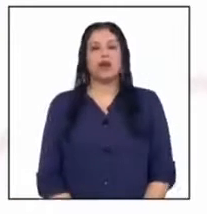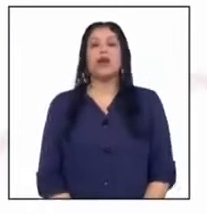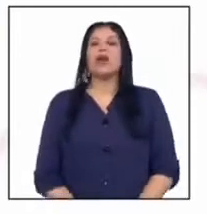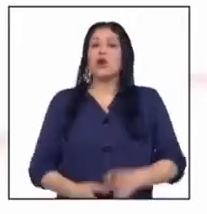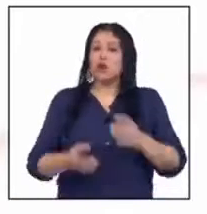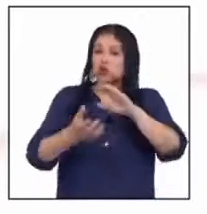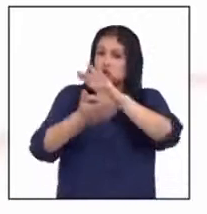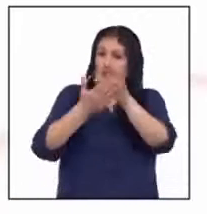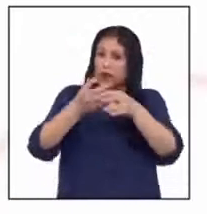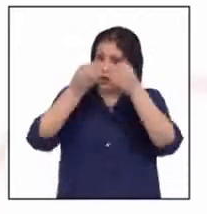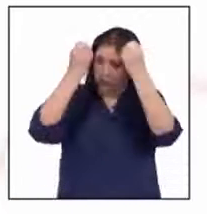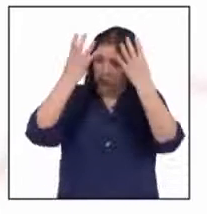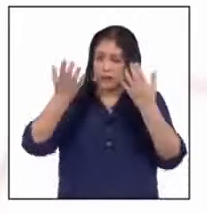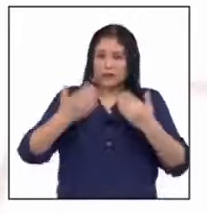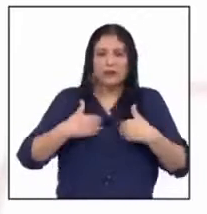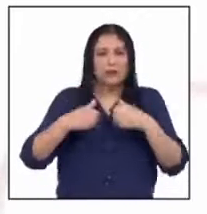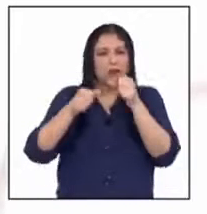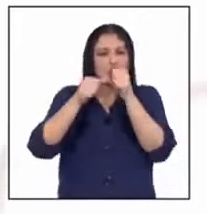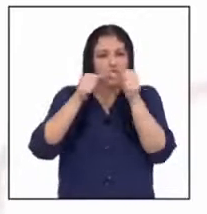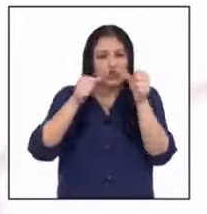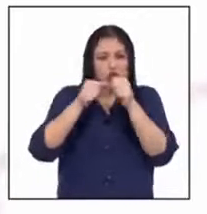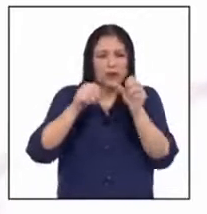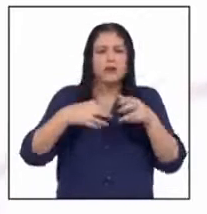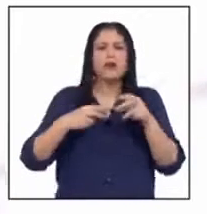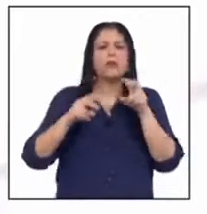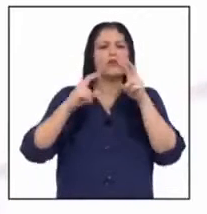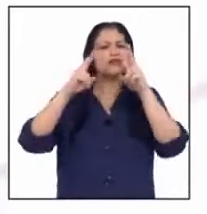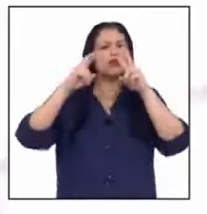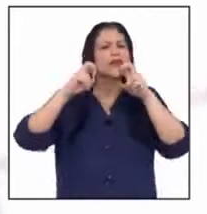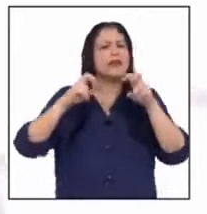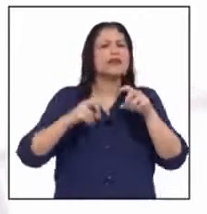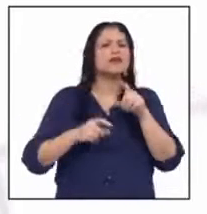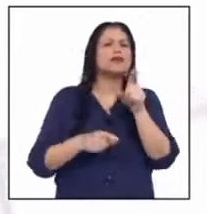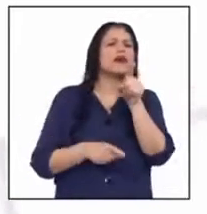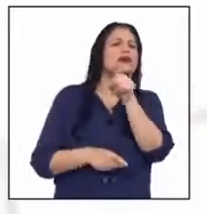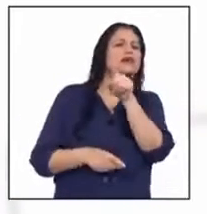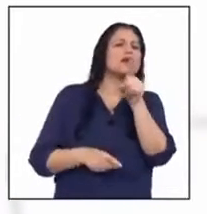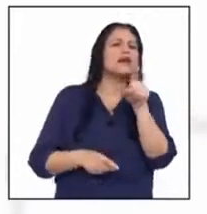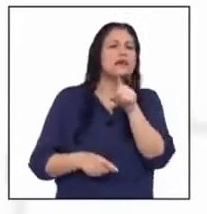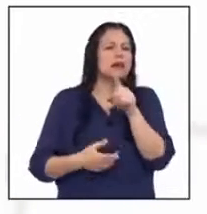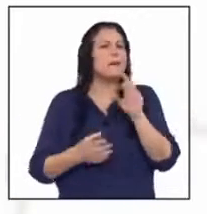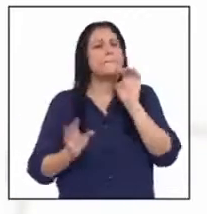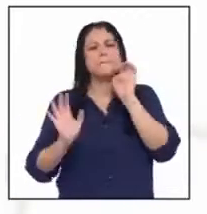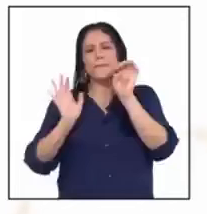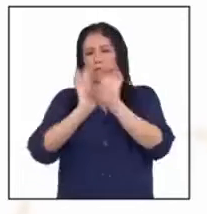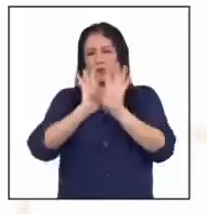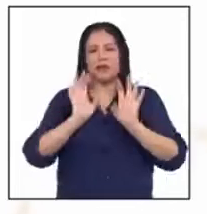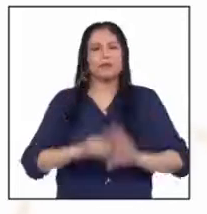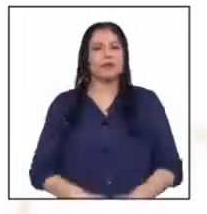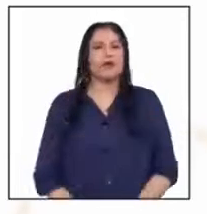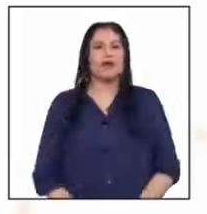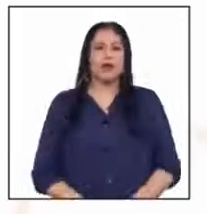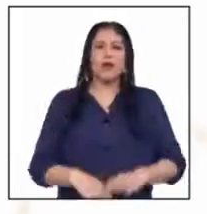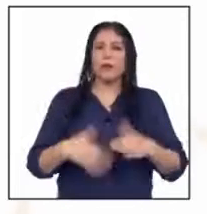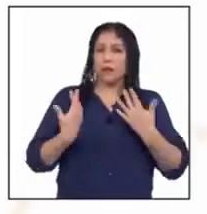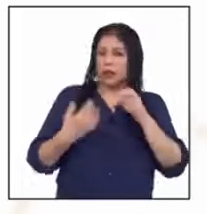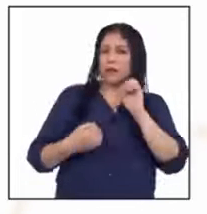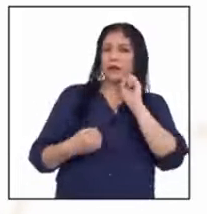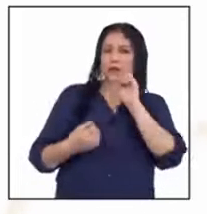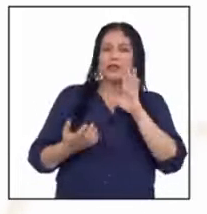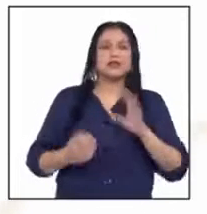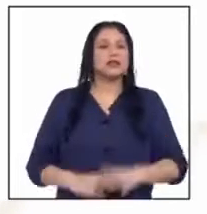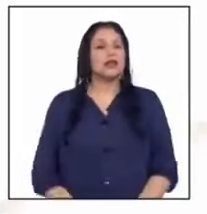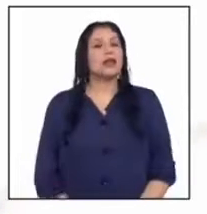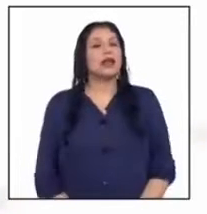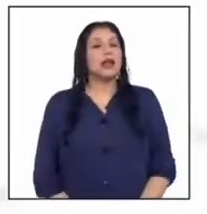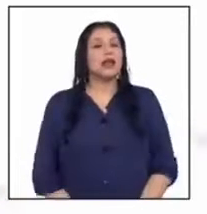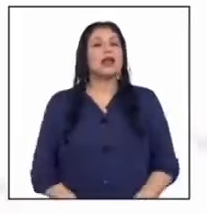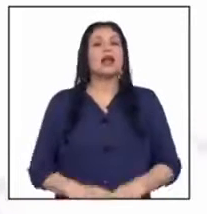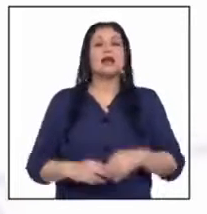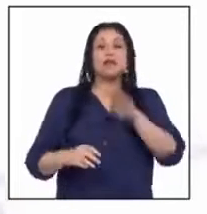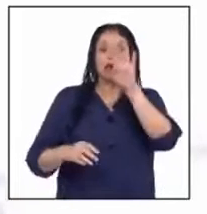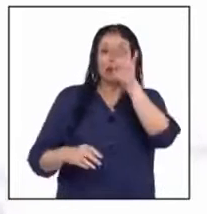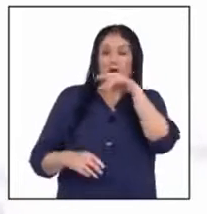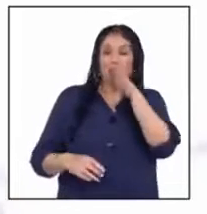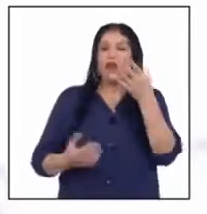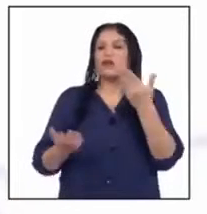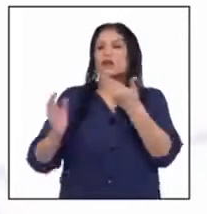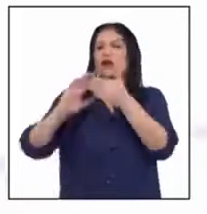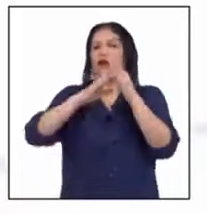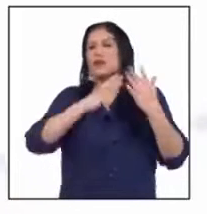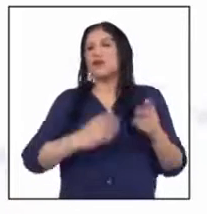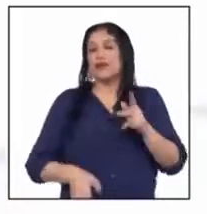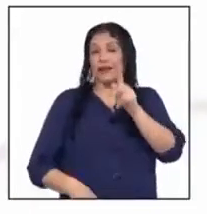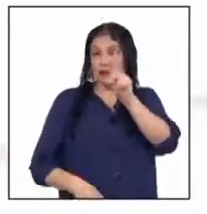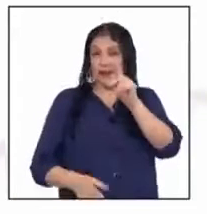obtenidos podemos analizar e interpretar los resultados. Por ejemplo, podemos afirmar que en la muestra obtenida de la